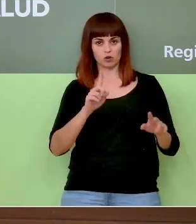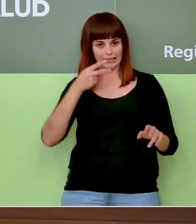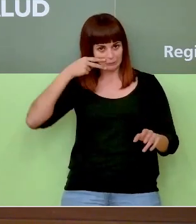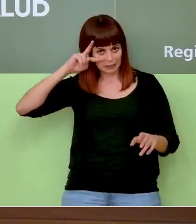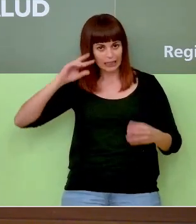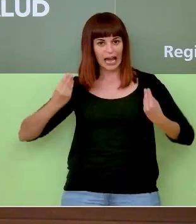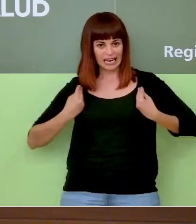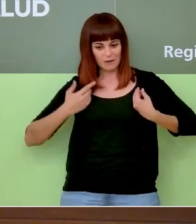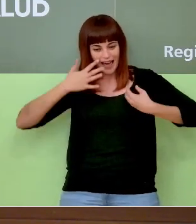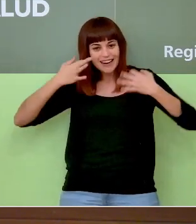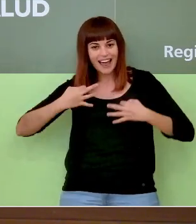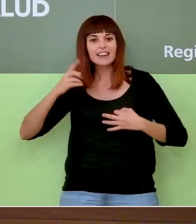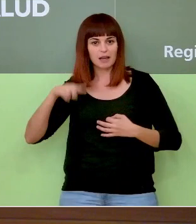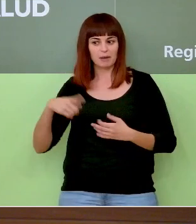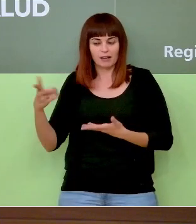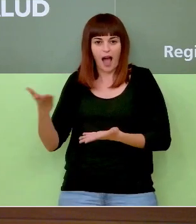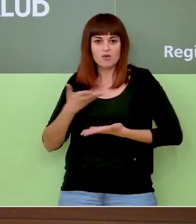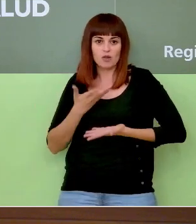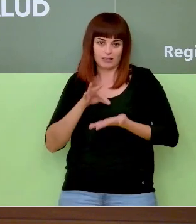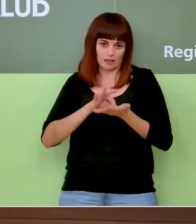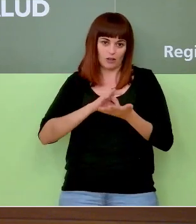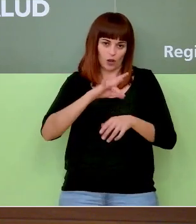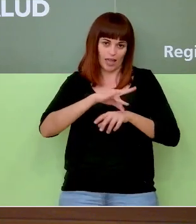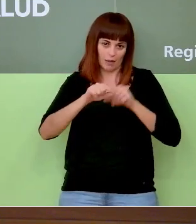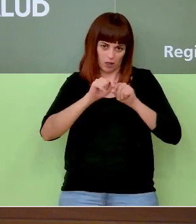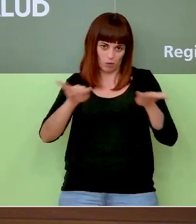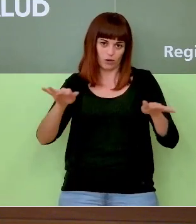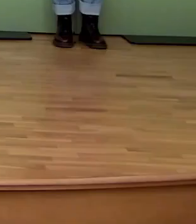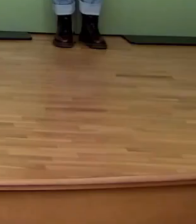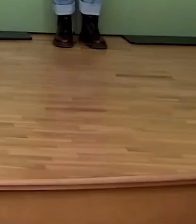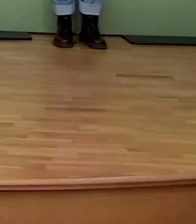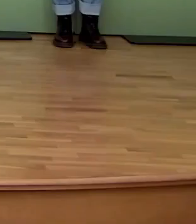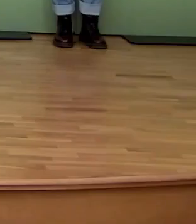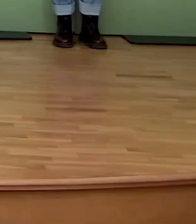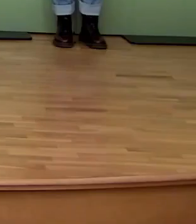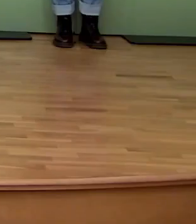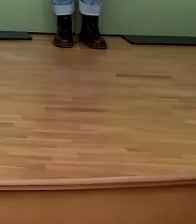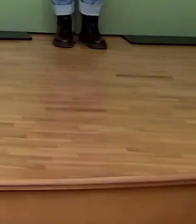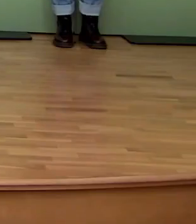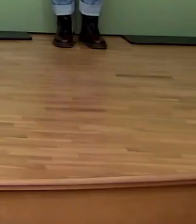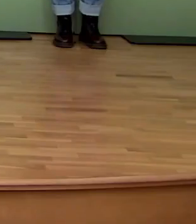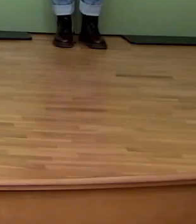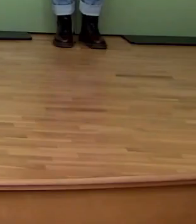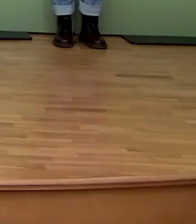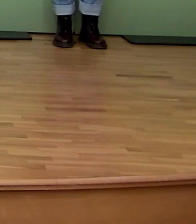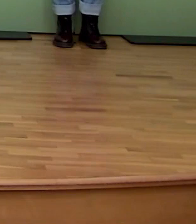vida real, que es la que nos lleva al Servicio de Epidemiología de la Consejería de Salud. Y por último, Radio Nacional quiere